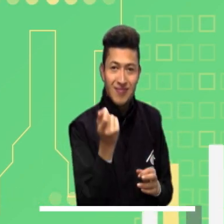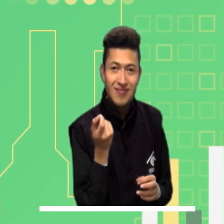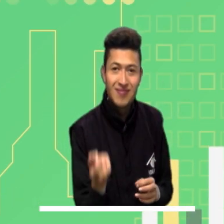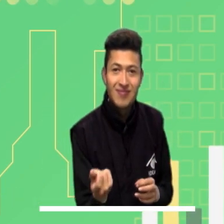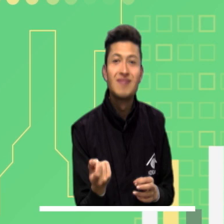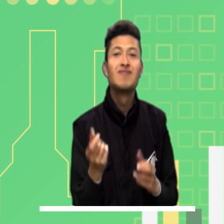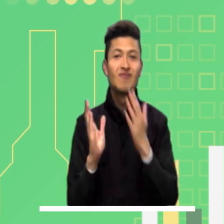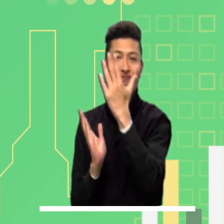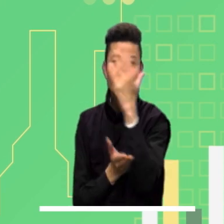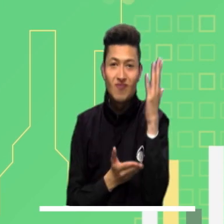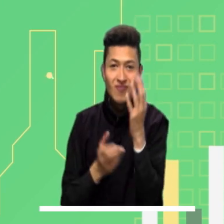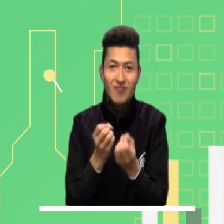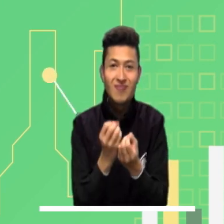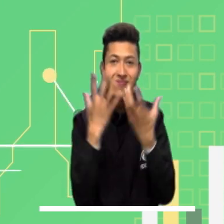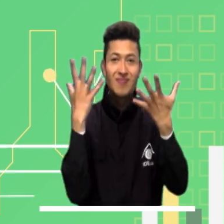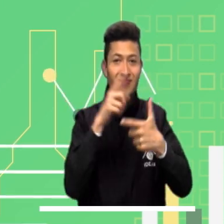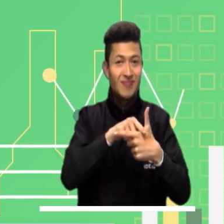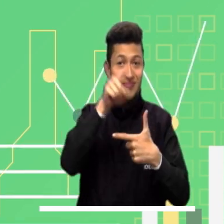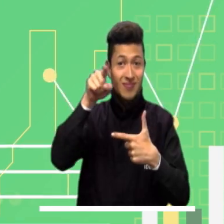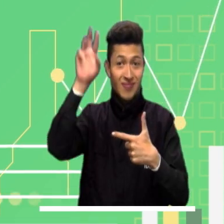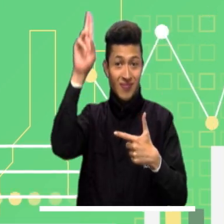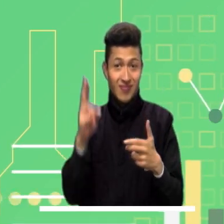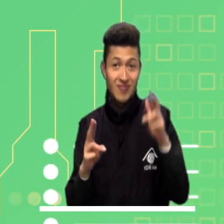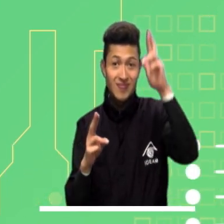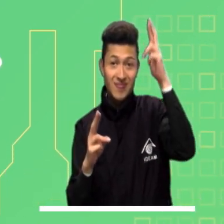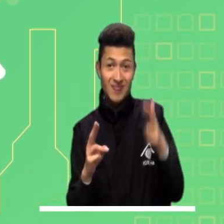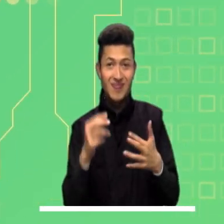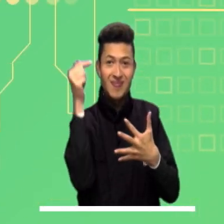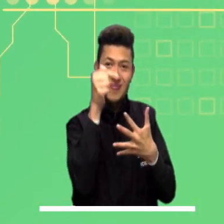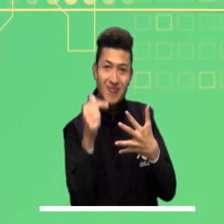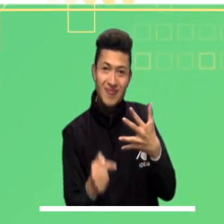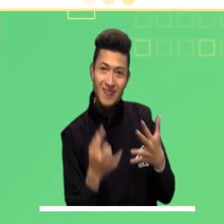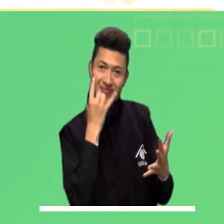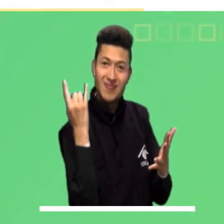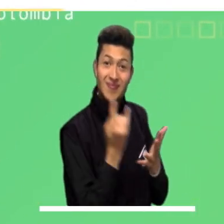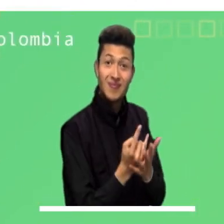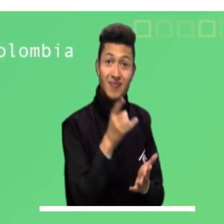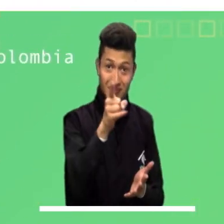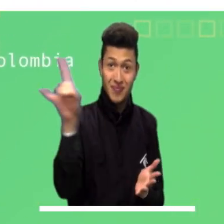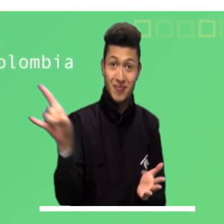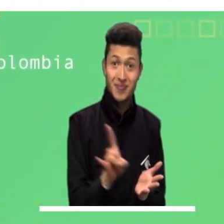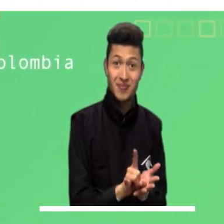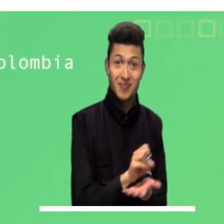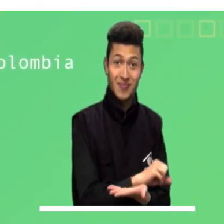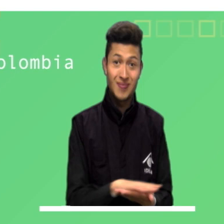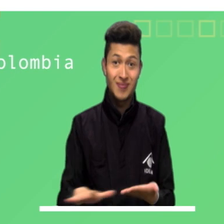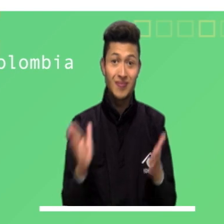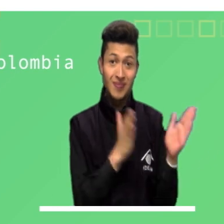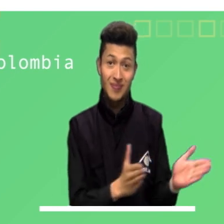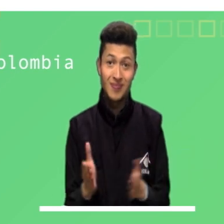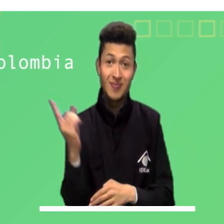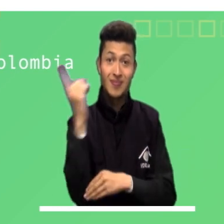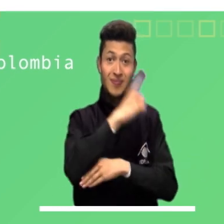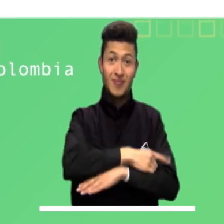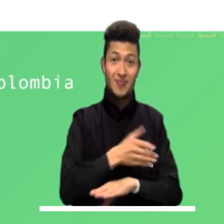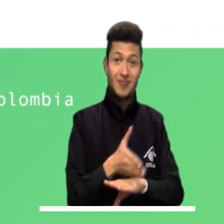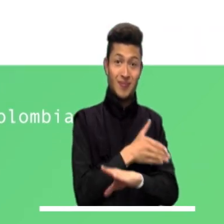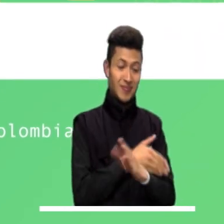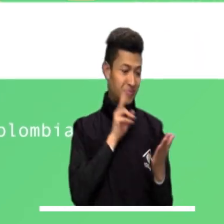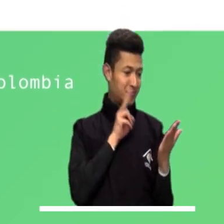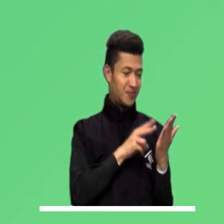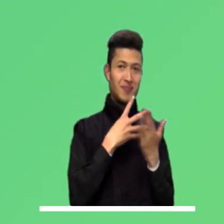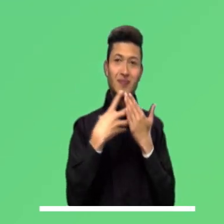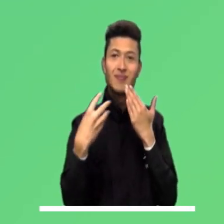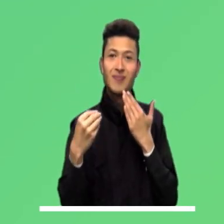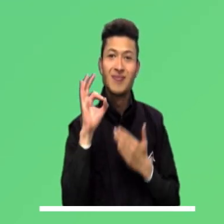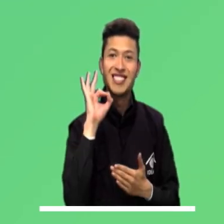alertas tempranas. Información detallada a nivel municipal, cifras de deforestación, estadísticas de rayos y otros datos